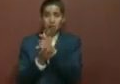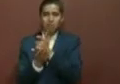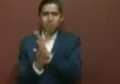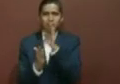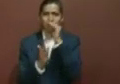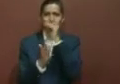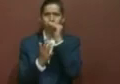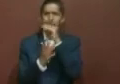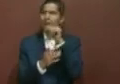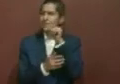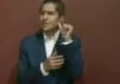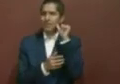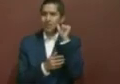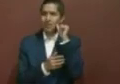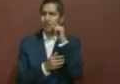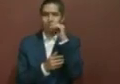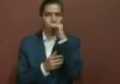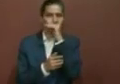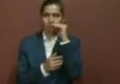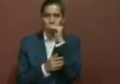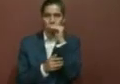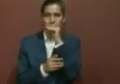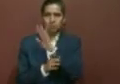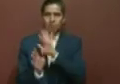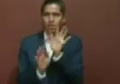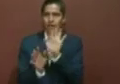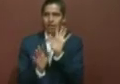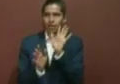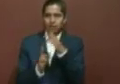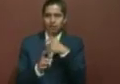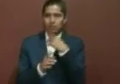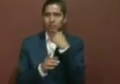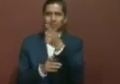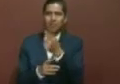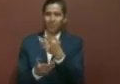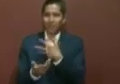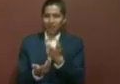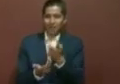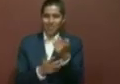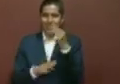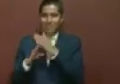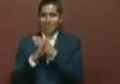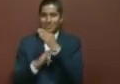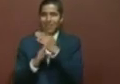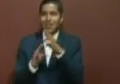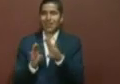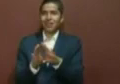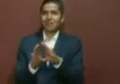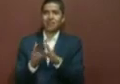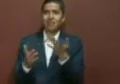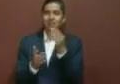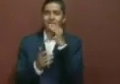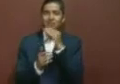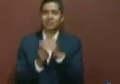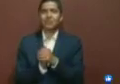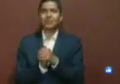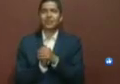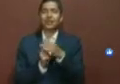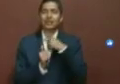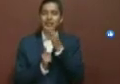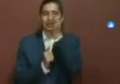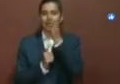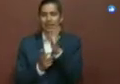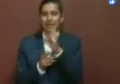la gira de ayer, ningún costo. Están viendo que no hay pues margen, damos apenas con